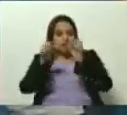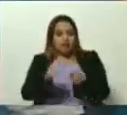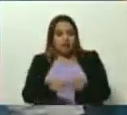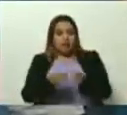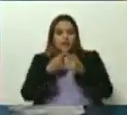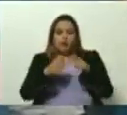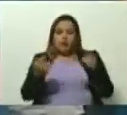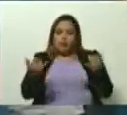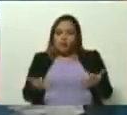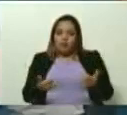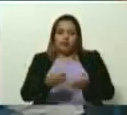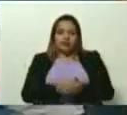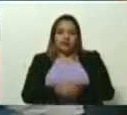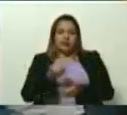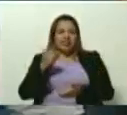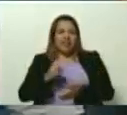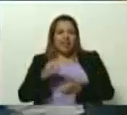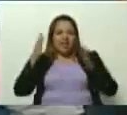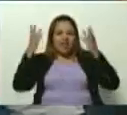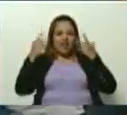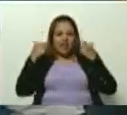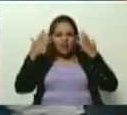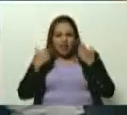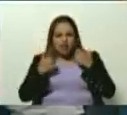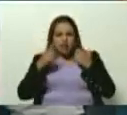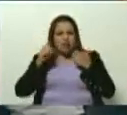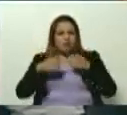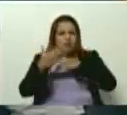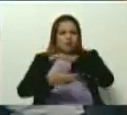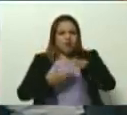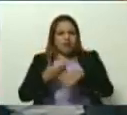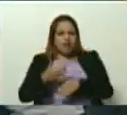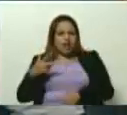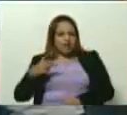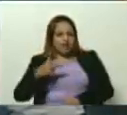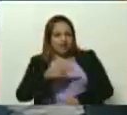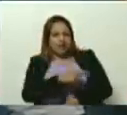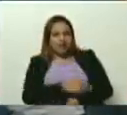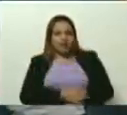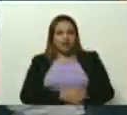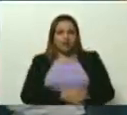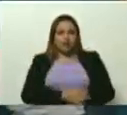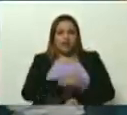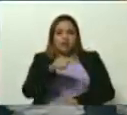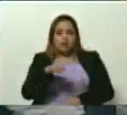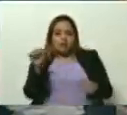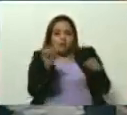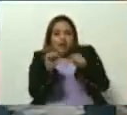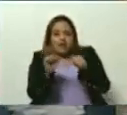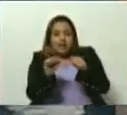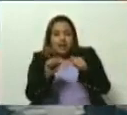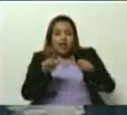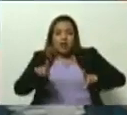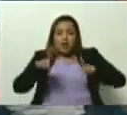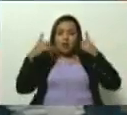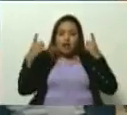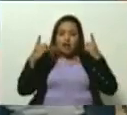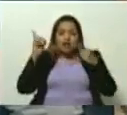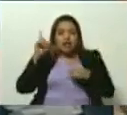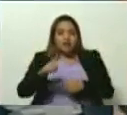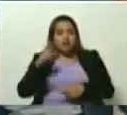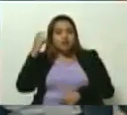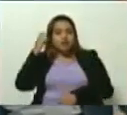que ahorita con lo que pasó en el Castaño y con lo que pasó en las Tejerías, con lo que pasó en Mérida, con lo que pasó en La Guaira, con lo que pasó en